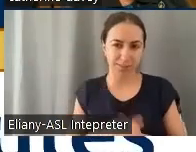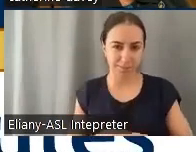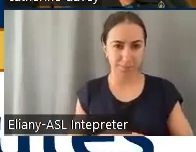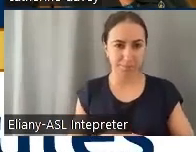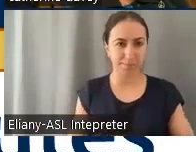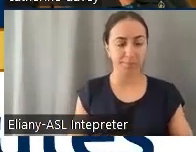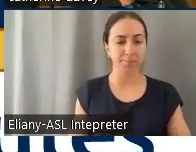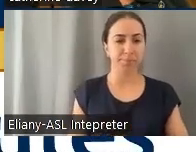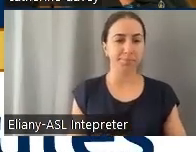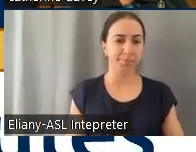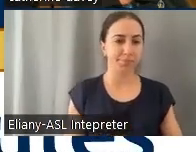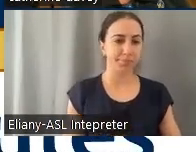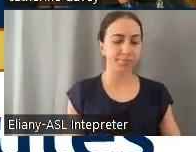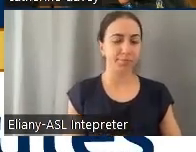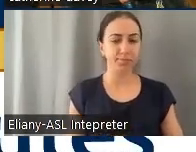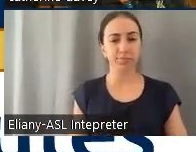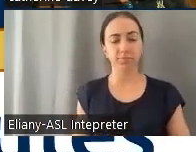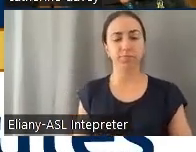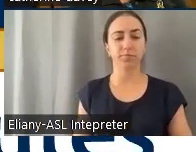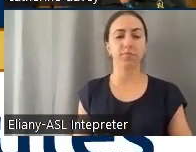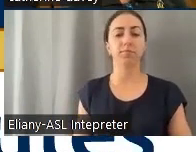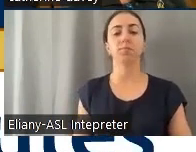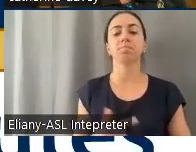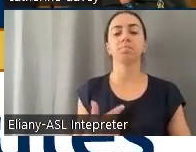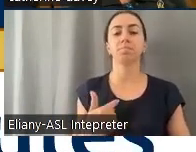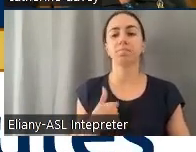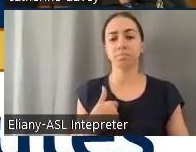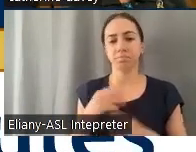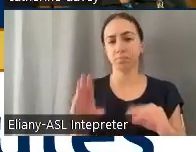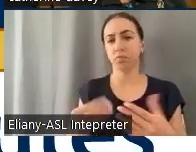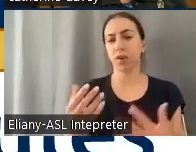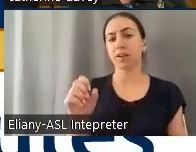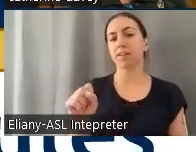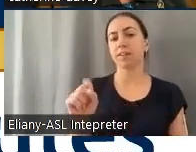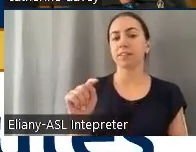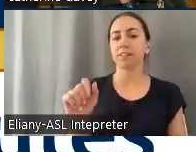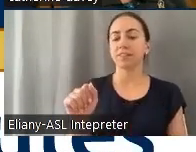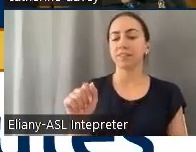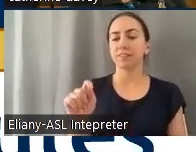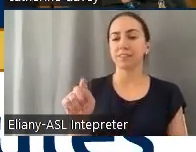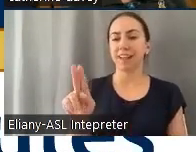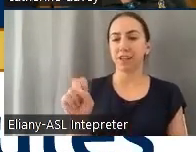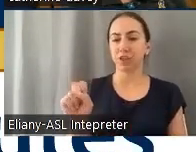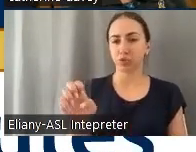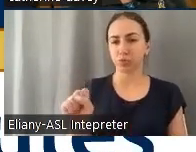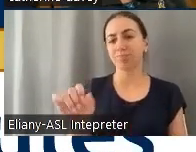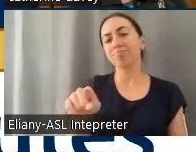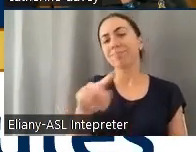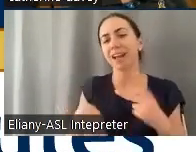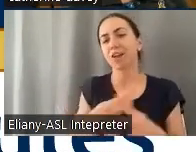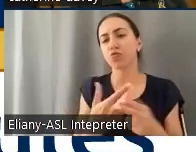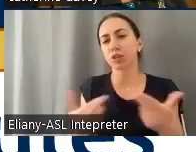bajo la discapacidad de desarrollo, no hay problema. Bien, les he dado los estatutos, más que nada como